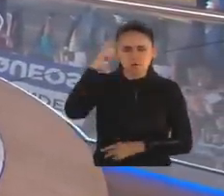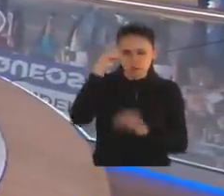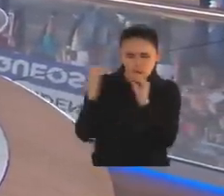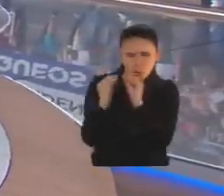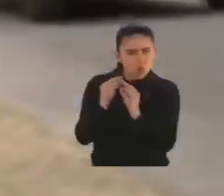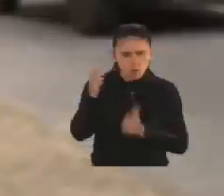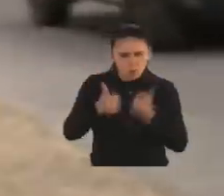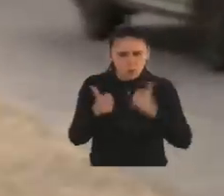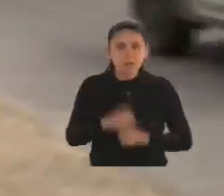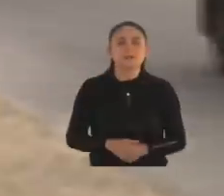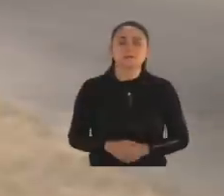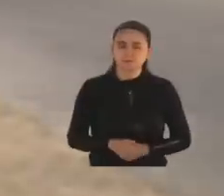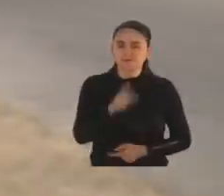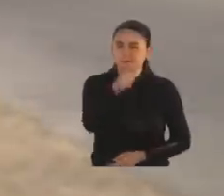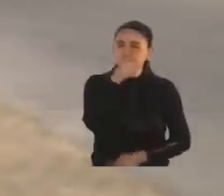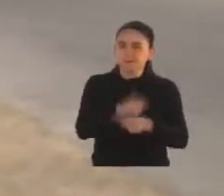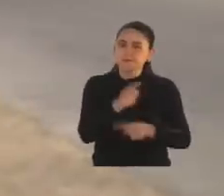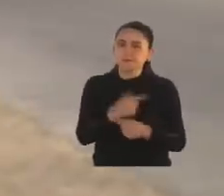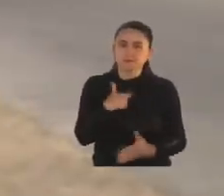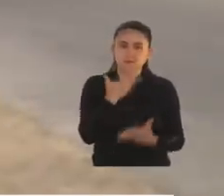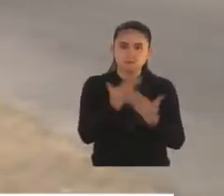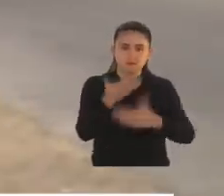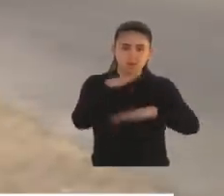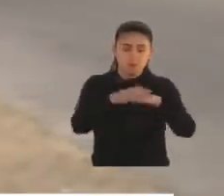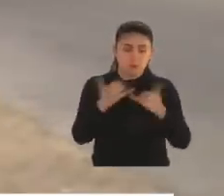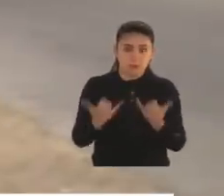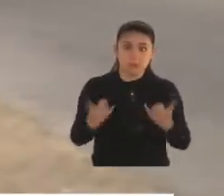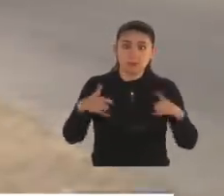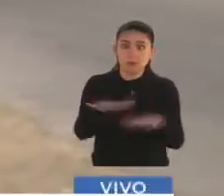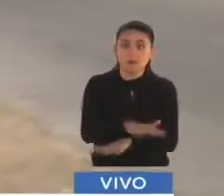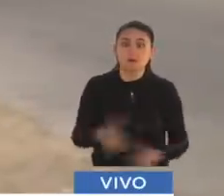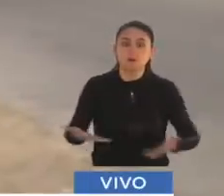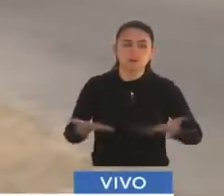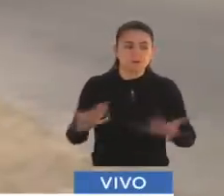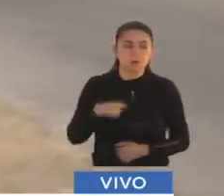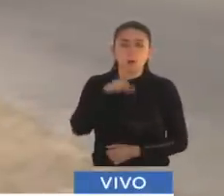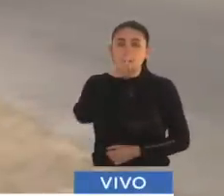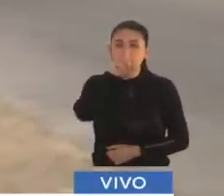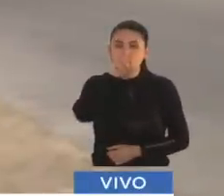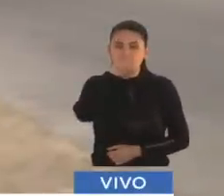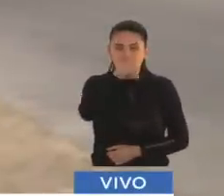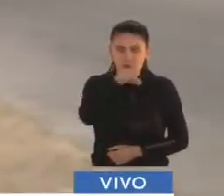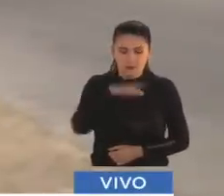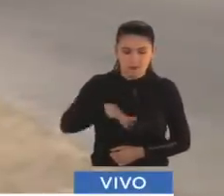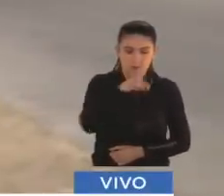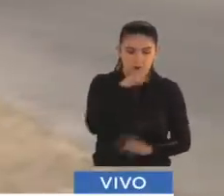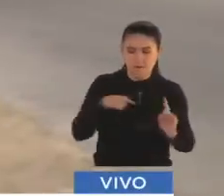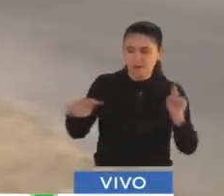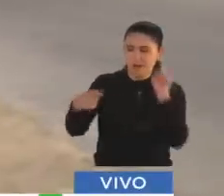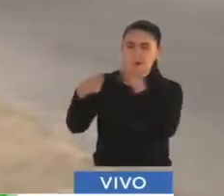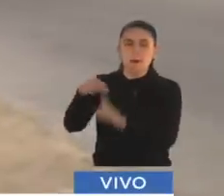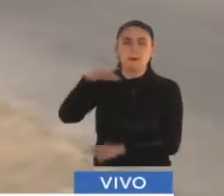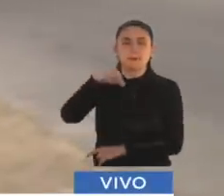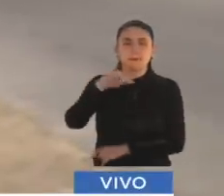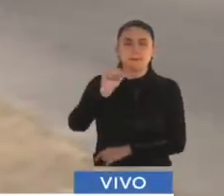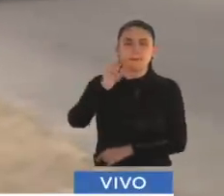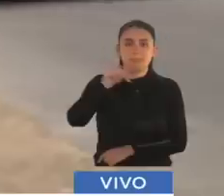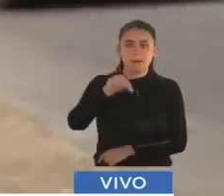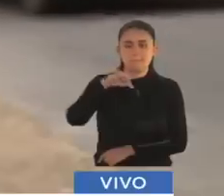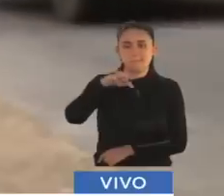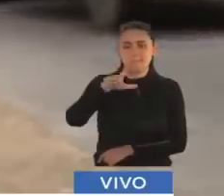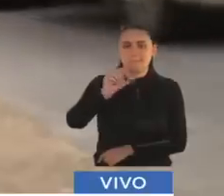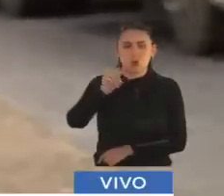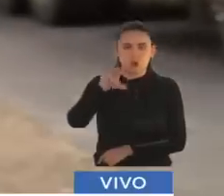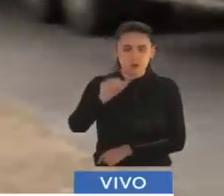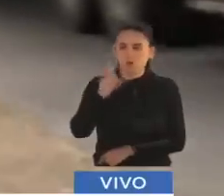Rosy, así es, muy buenas tardes. Estoy ubicado precisamente en la vía que comunica la ciudad de Bucaramanga con Pamplona. Esta vía estaba cerrada justamente